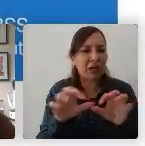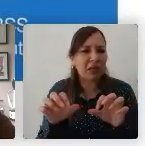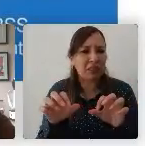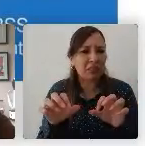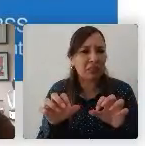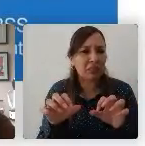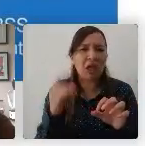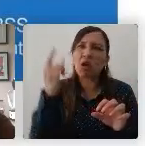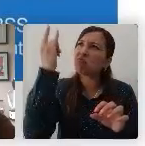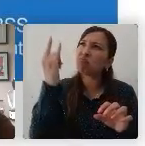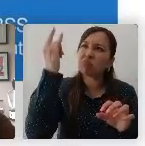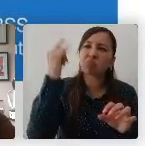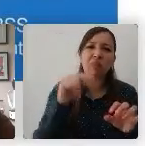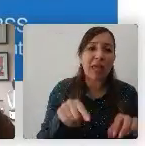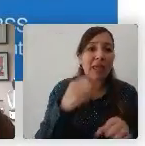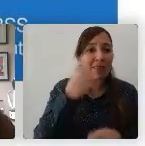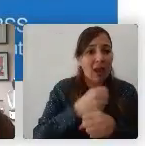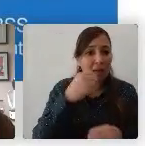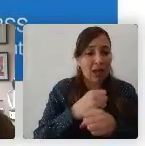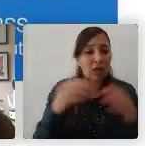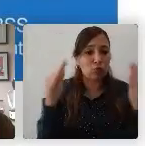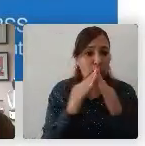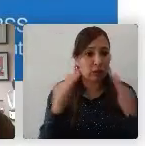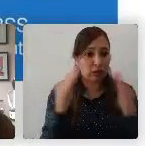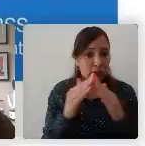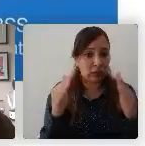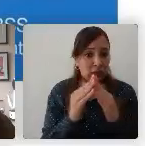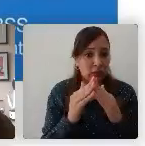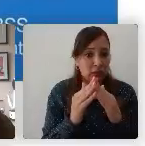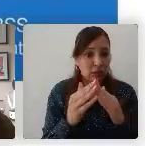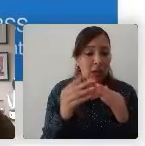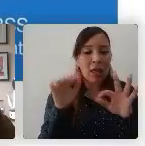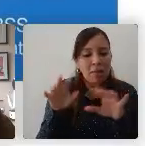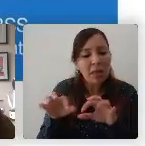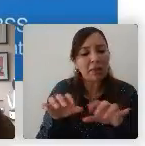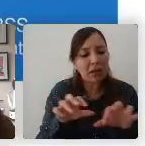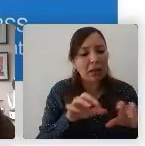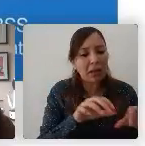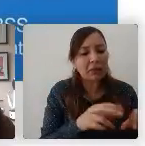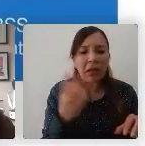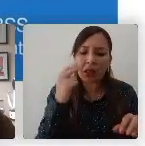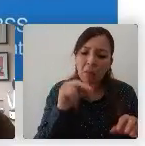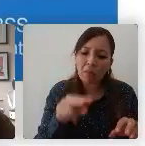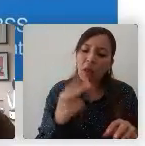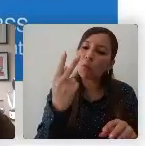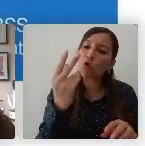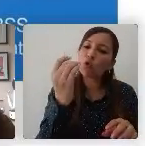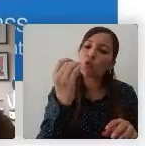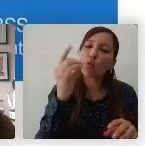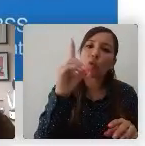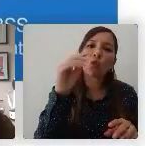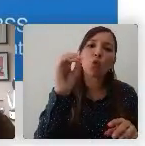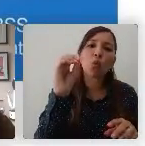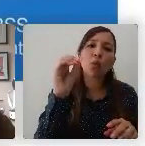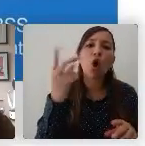muchas de ellas trabajan desde casa entonces estamos viendo que navegas por internet a través de youtube en algunos